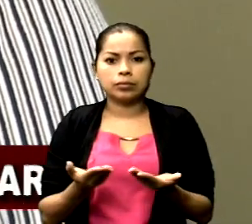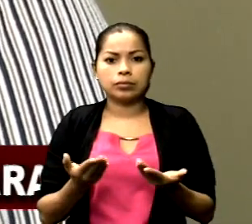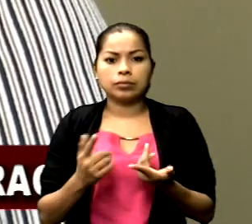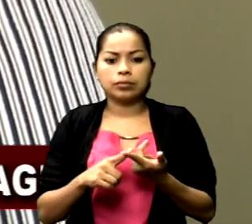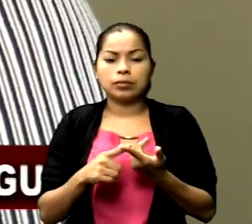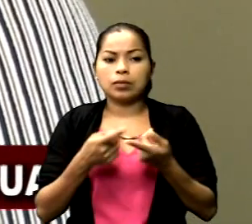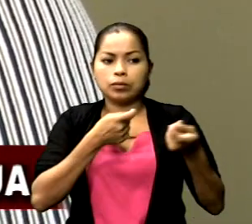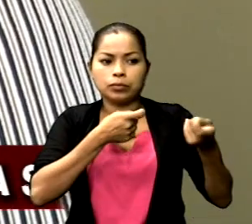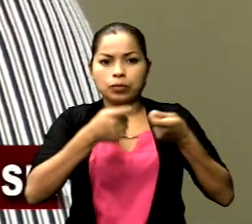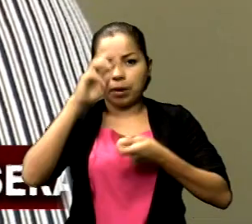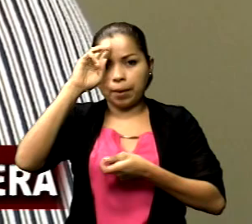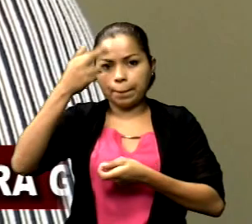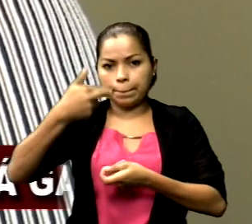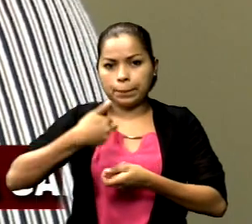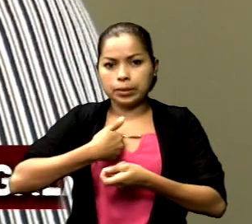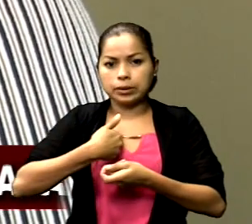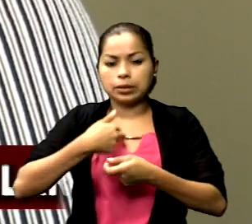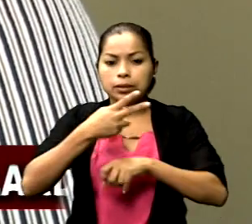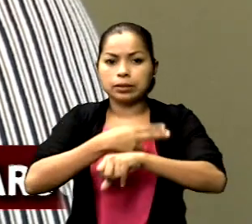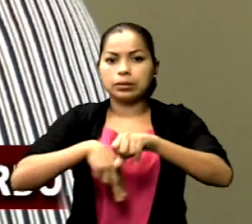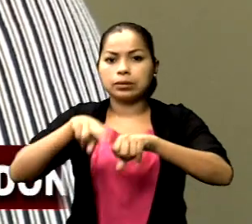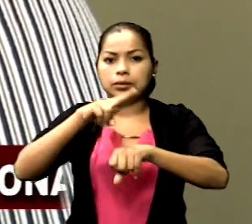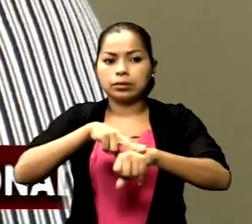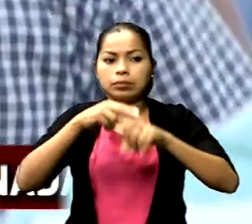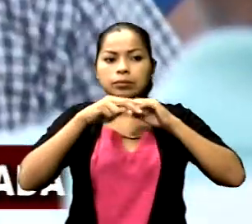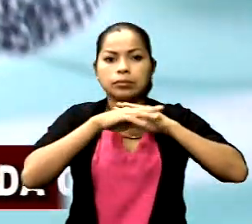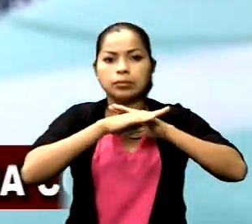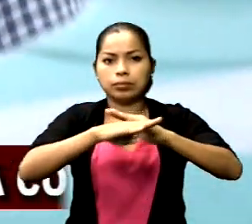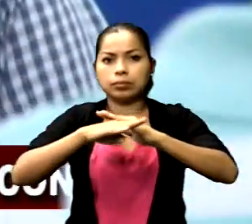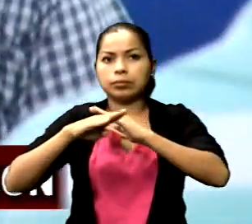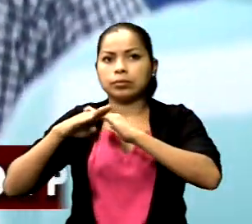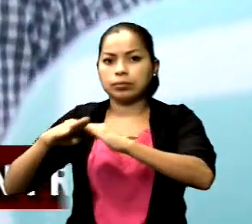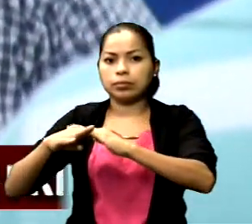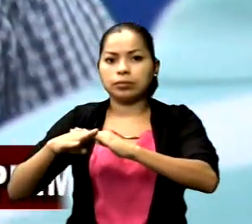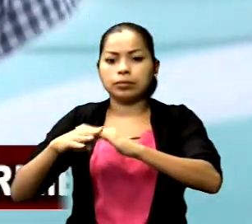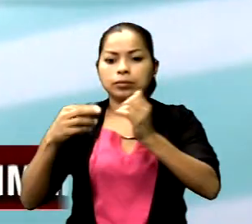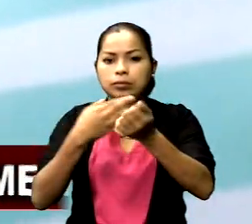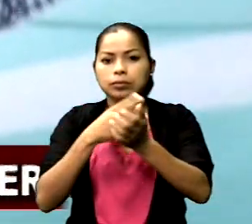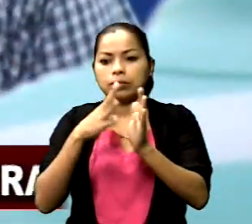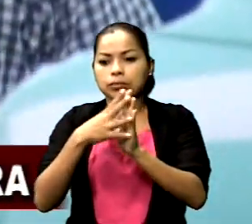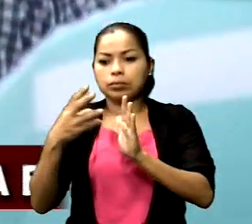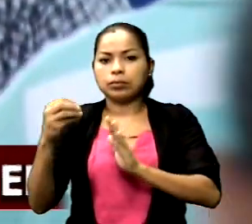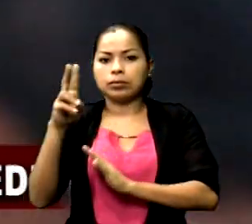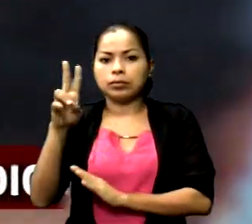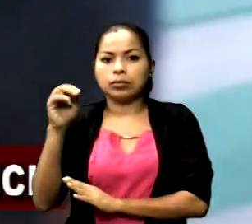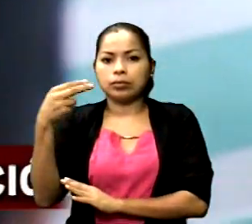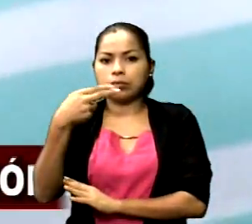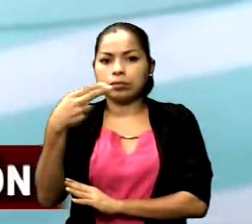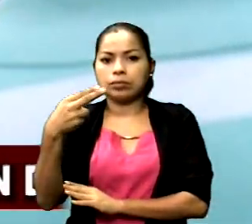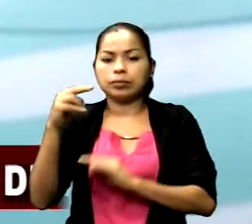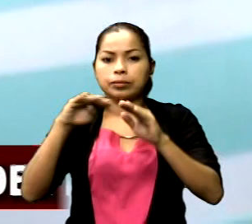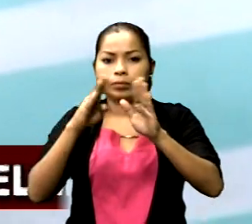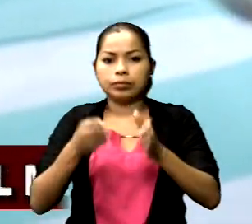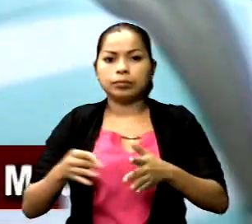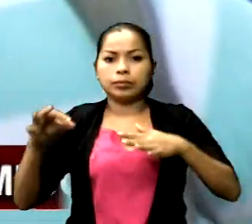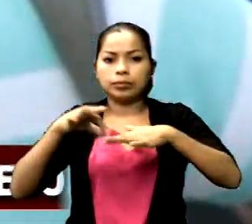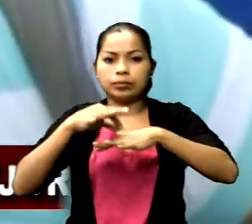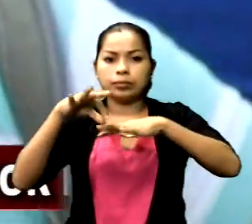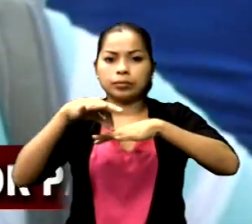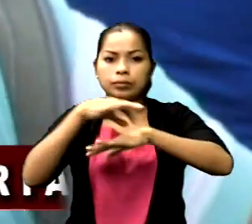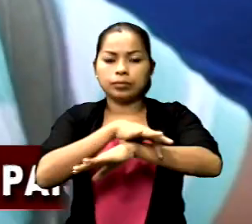la rectoría de la respuesta nacional para la prevención de lo que es la transmisión del VIH. La compañera Rosario